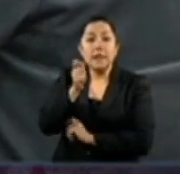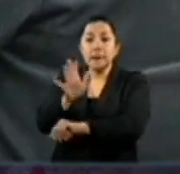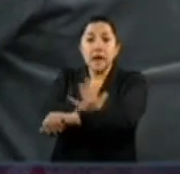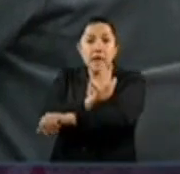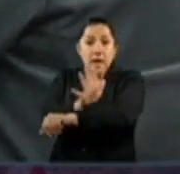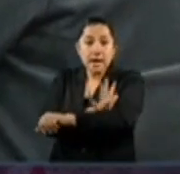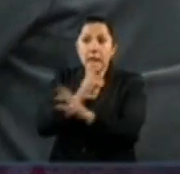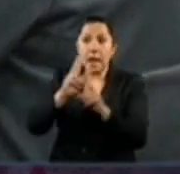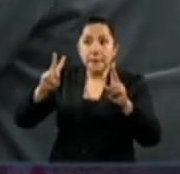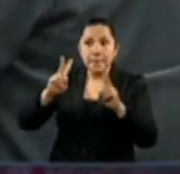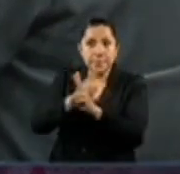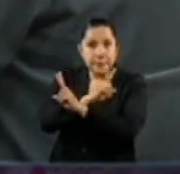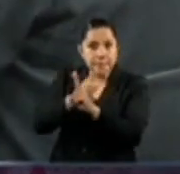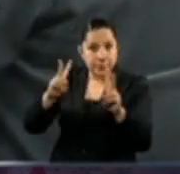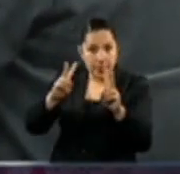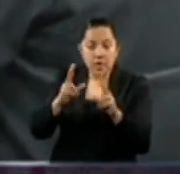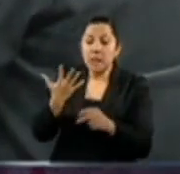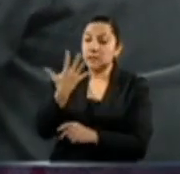y el